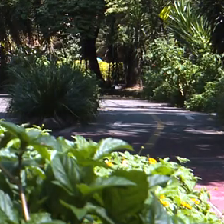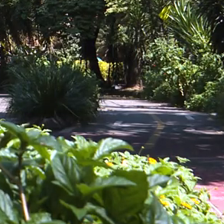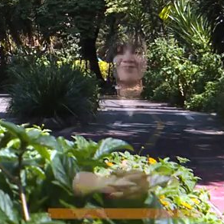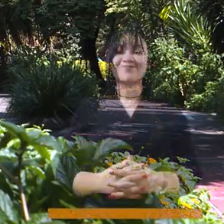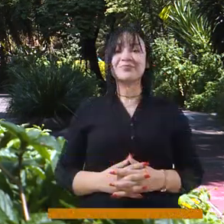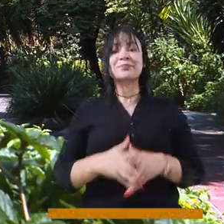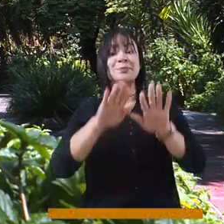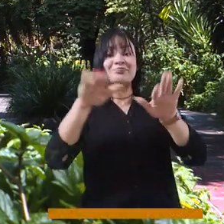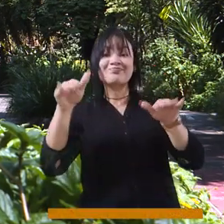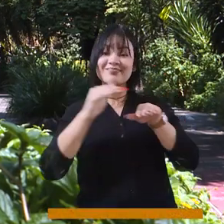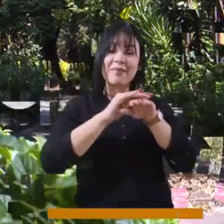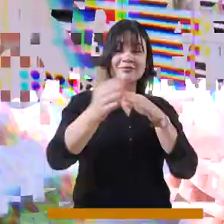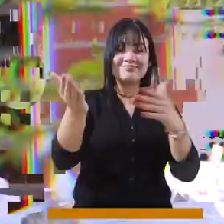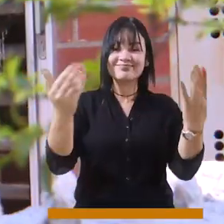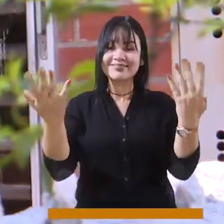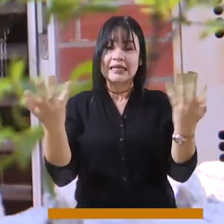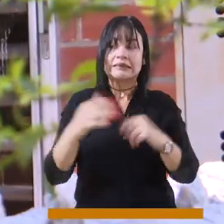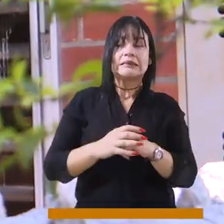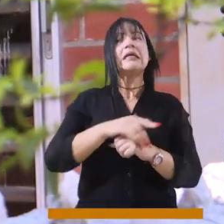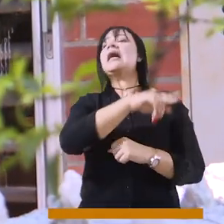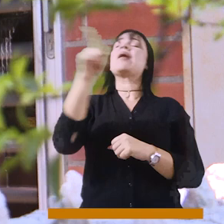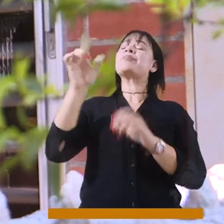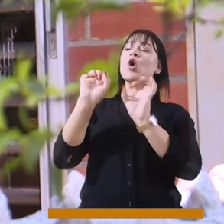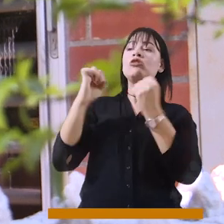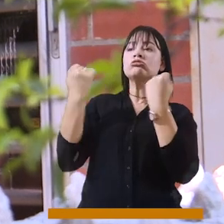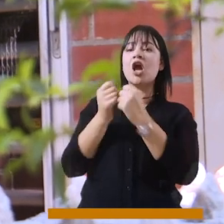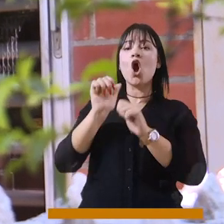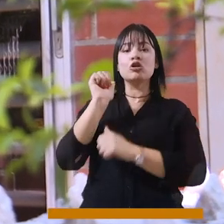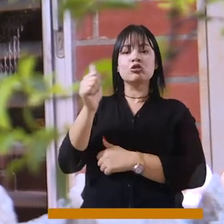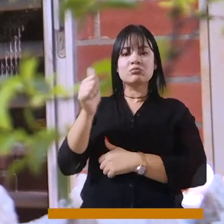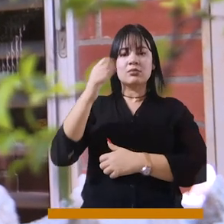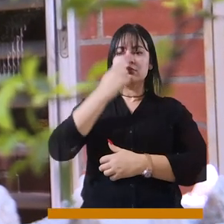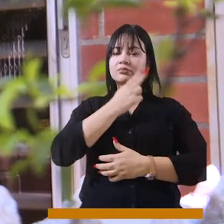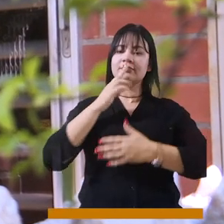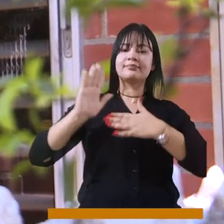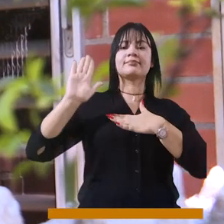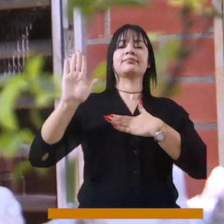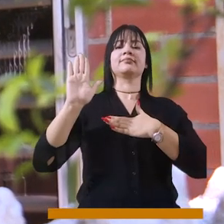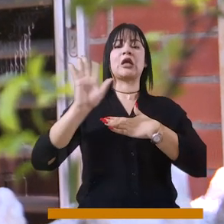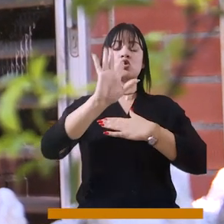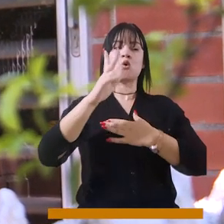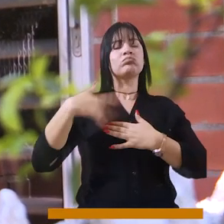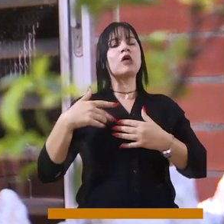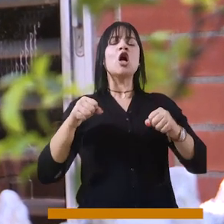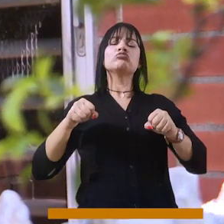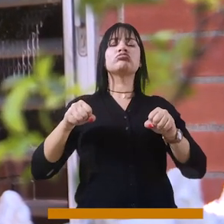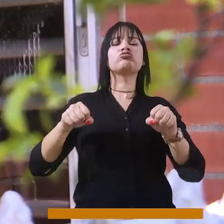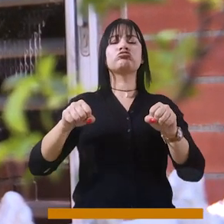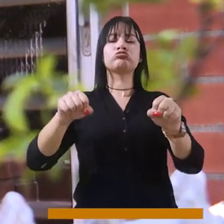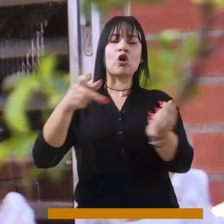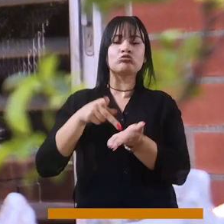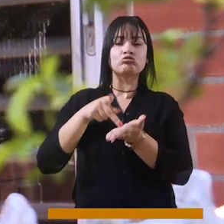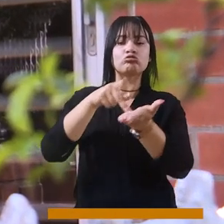ciudad la invitación entonces para que nuestro consejo se apropie y se comprometa con la micromovilidad personal y